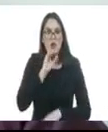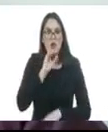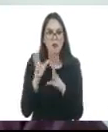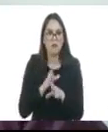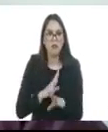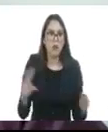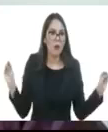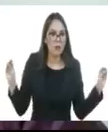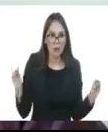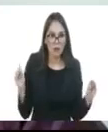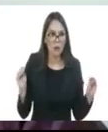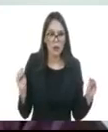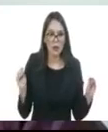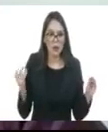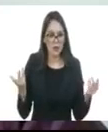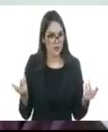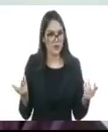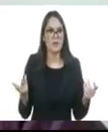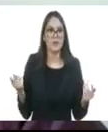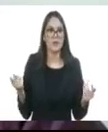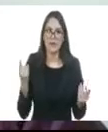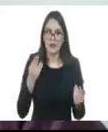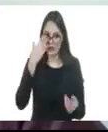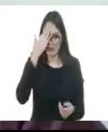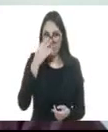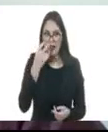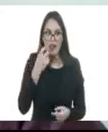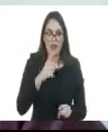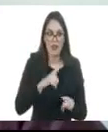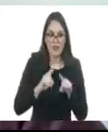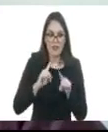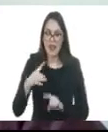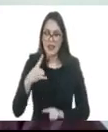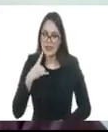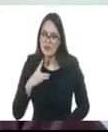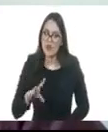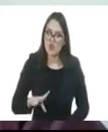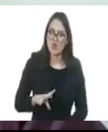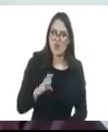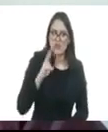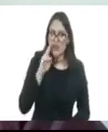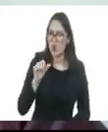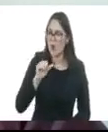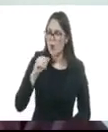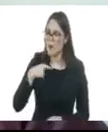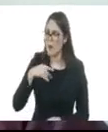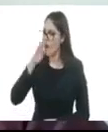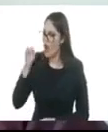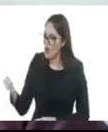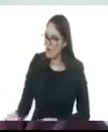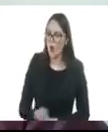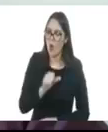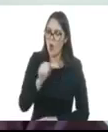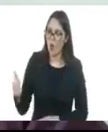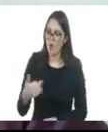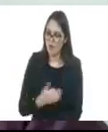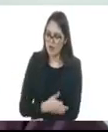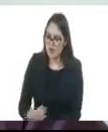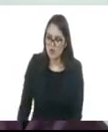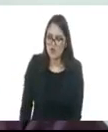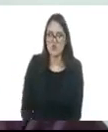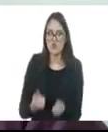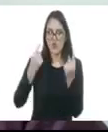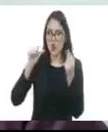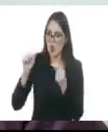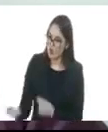Y ver estos esfuerzos de que a pesar de que ya pasaron varias generaciones y estar viendo a pequeños queriendo todavía entender eso,